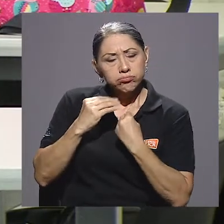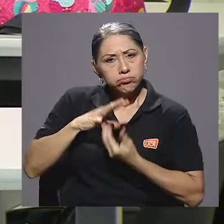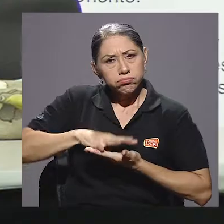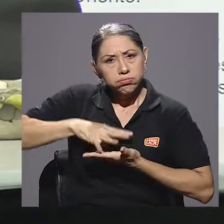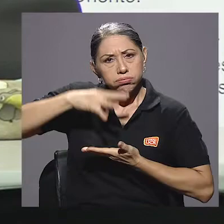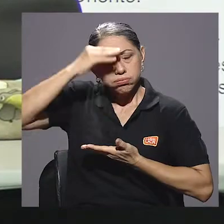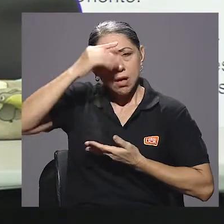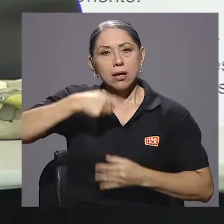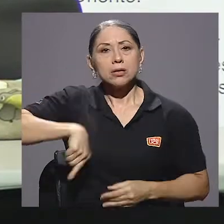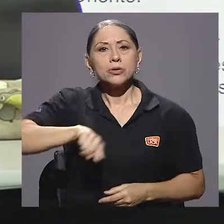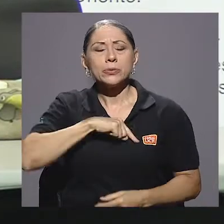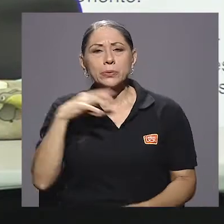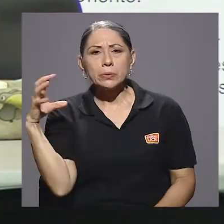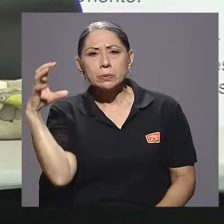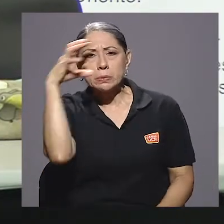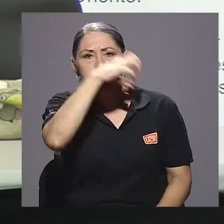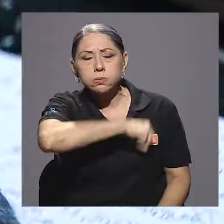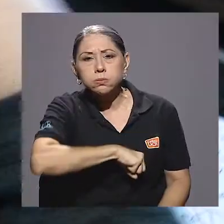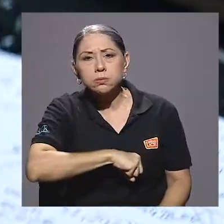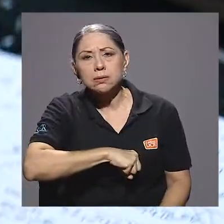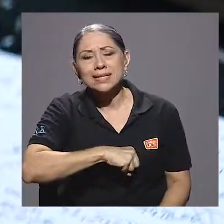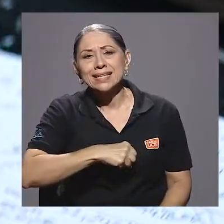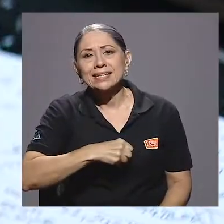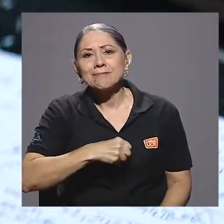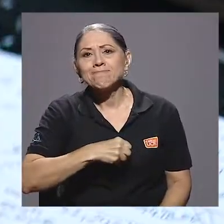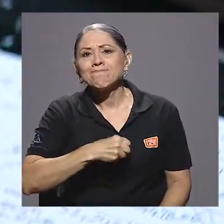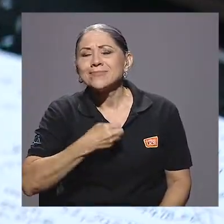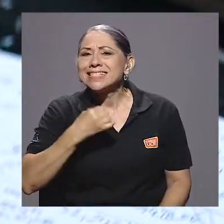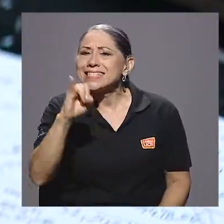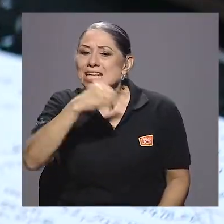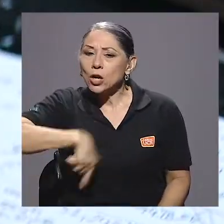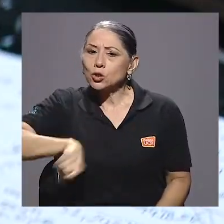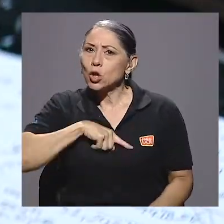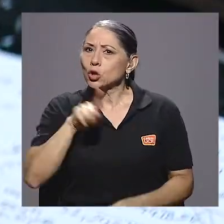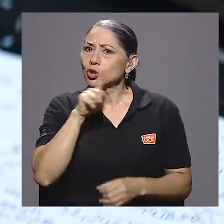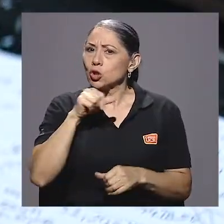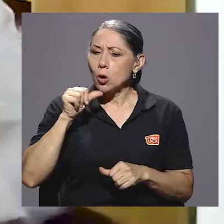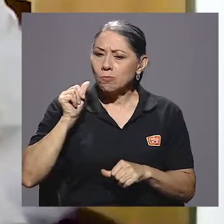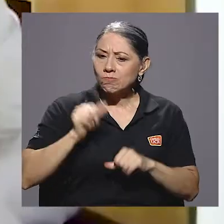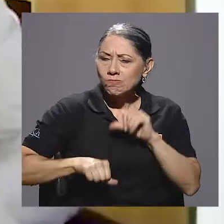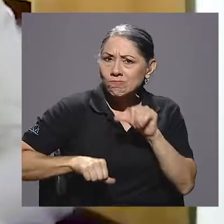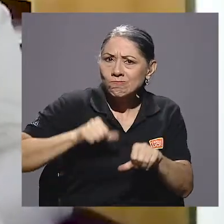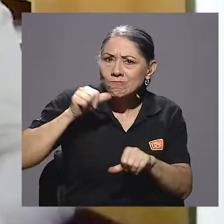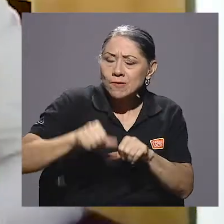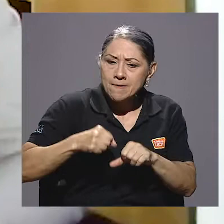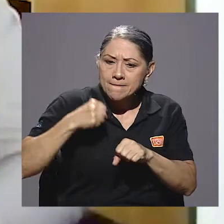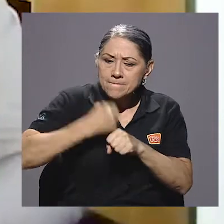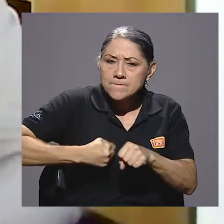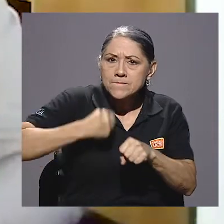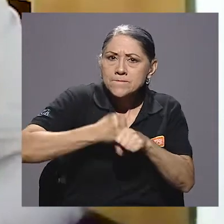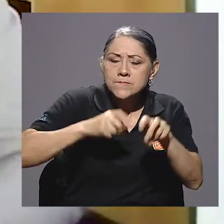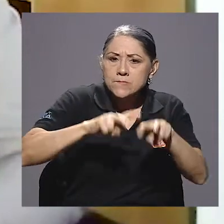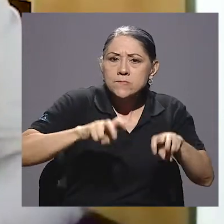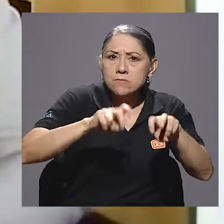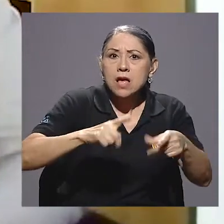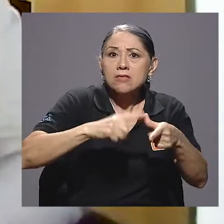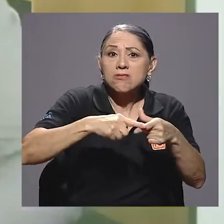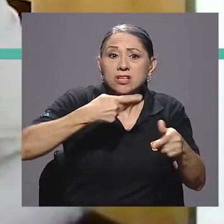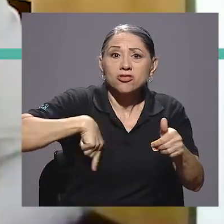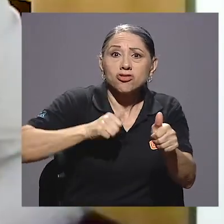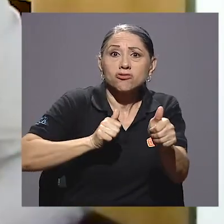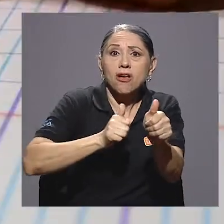dado cuenta que si no damos un poco más, nos podemos